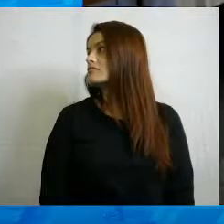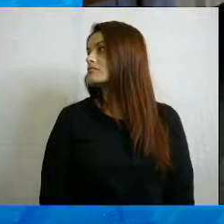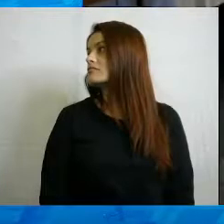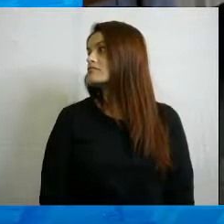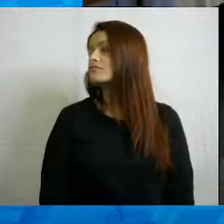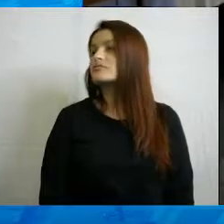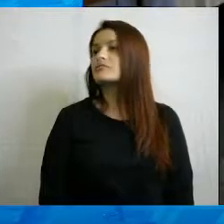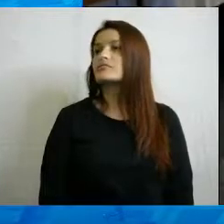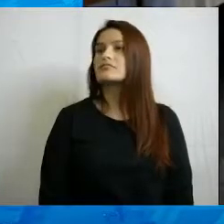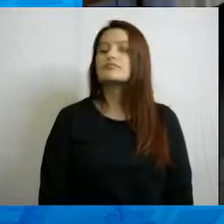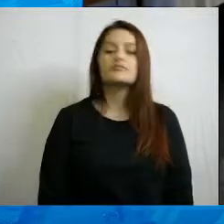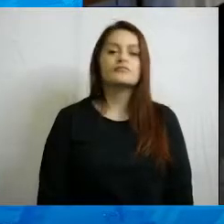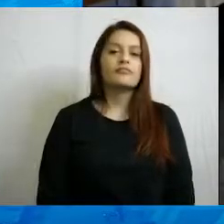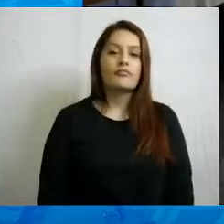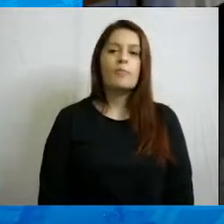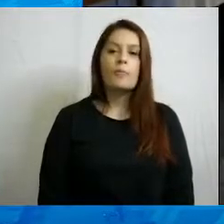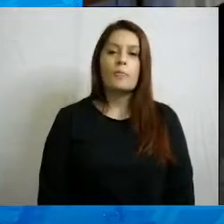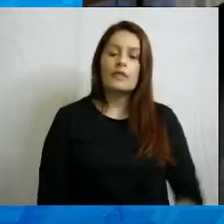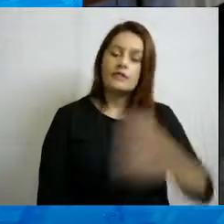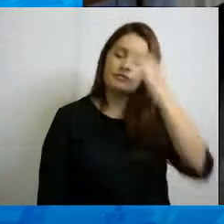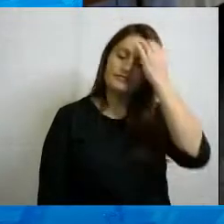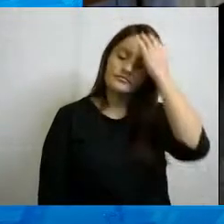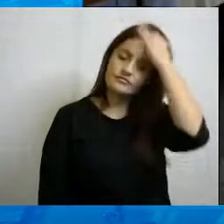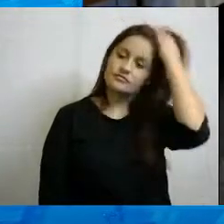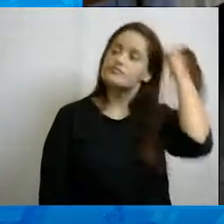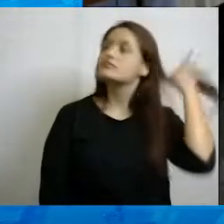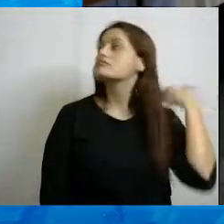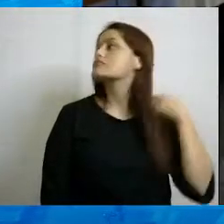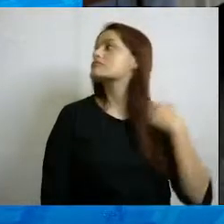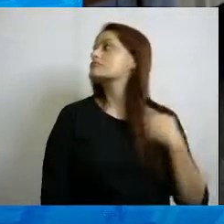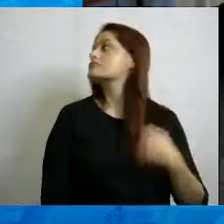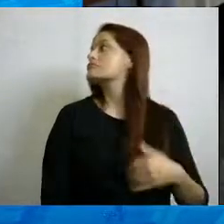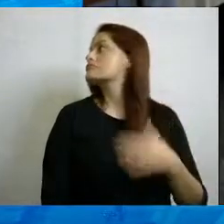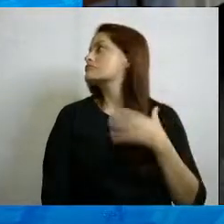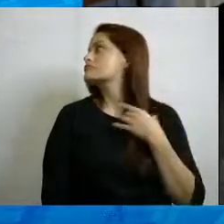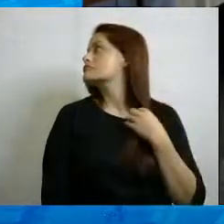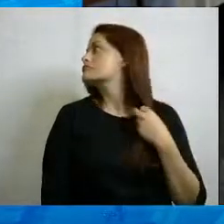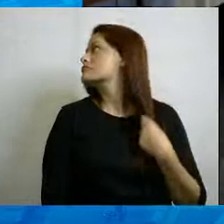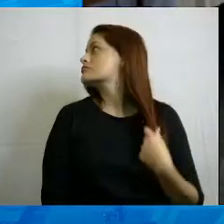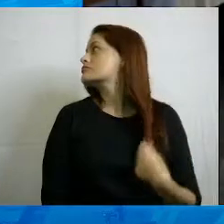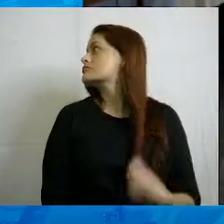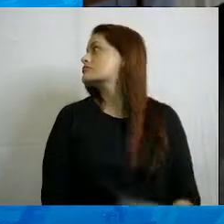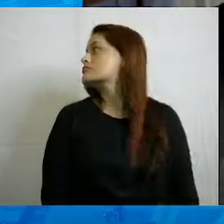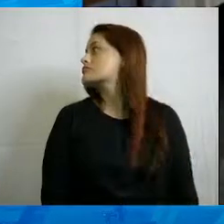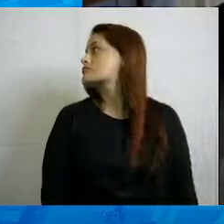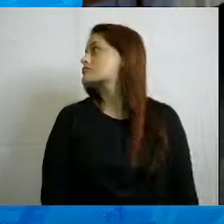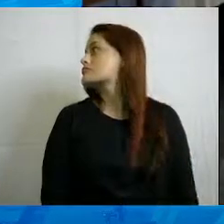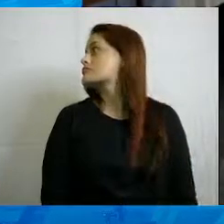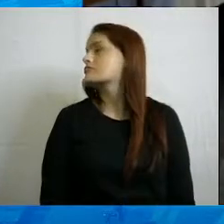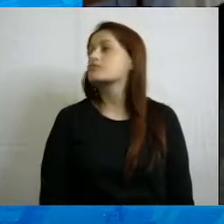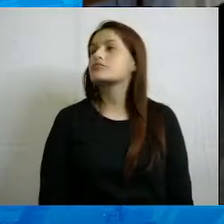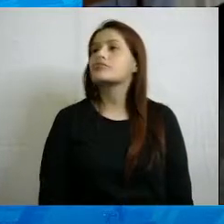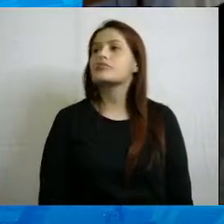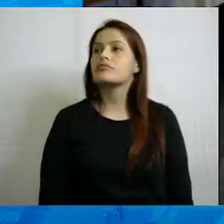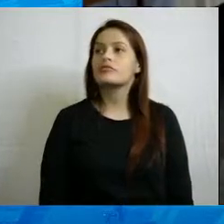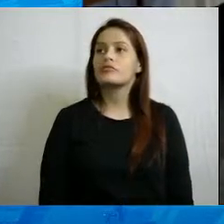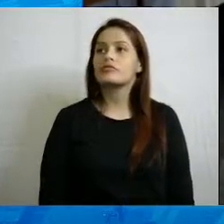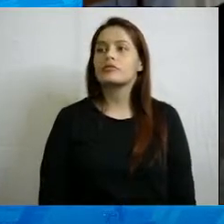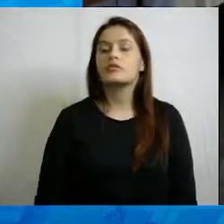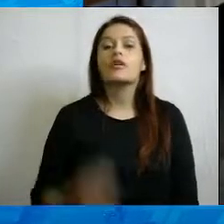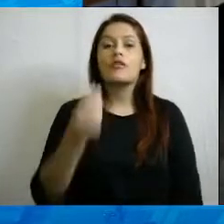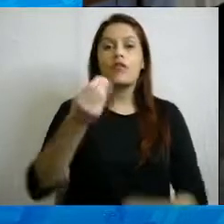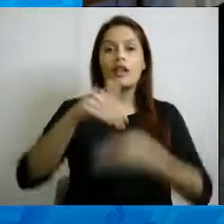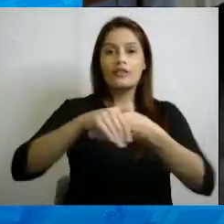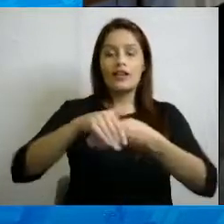por favor. Sé que hace frío, pero es para que nos escuchemos bien. Disculpen. Gracias. Adelante, Eugenia. Buenas